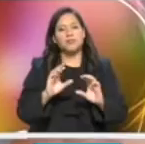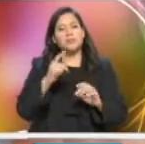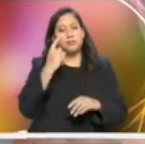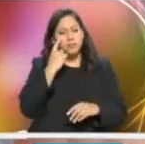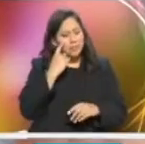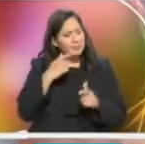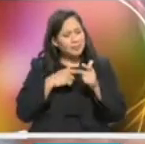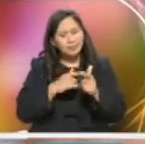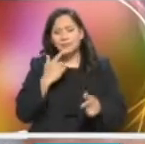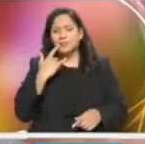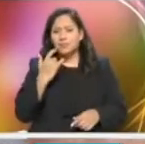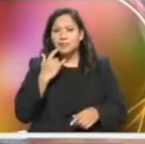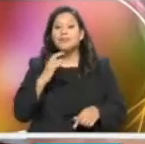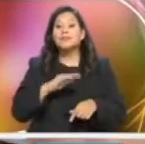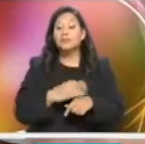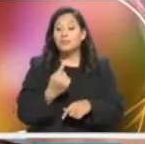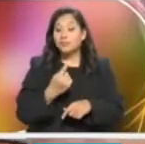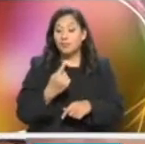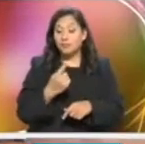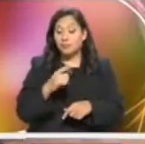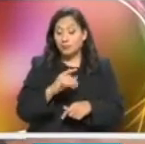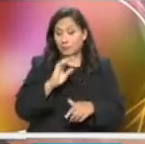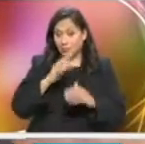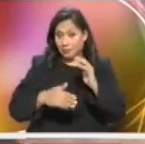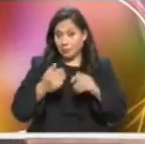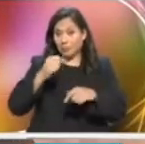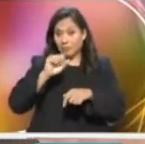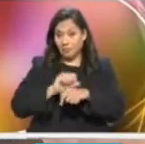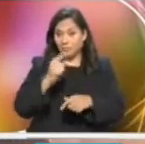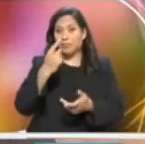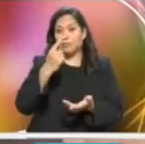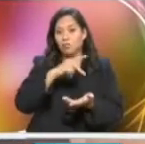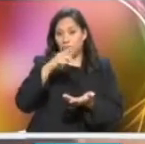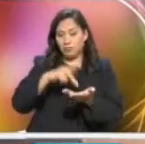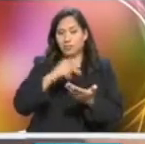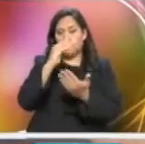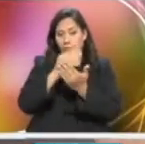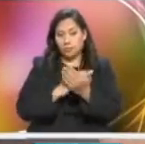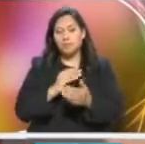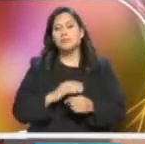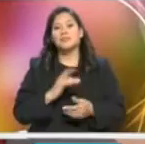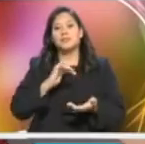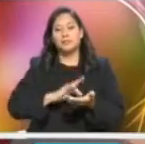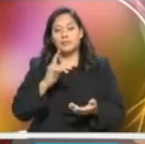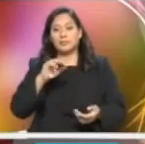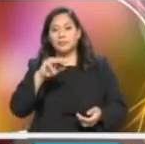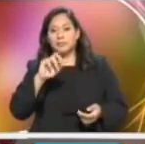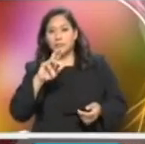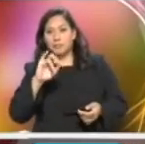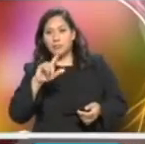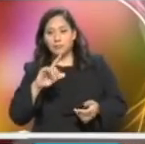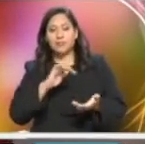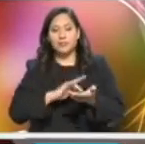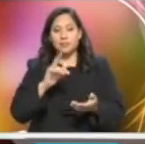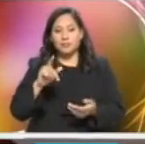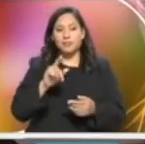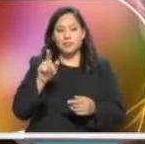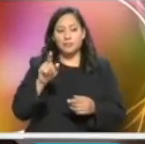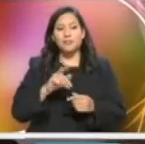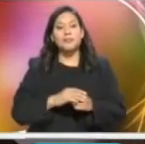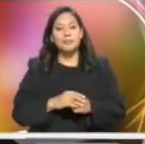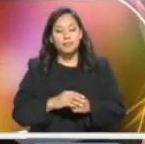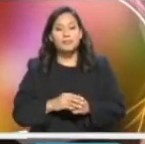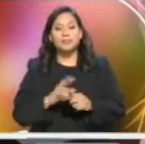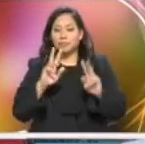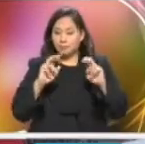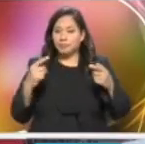sigue, porque al final de la semana vas a ver que vas a tener 1 kilo menos. Claro, pues muchísimas gracias, Maribel, la verdad. Gracias a ti, Ana. Sí, un